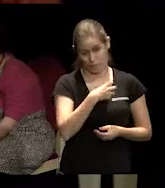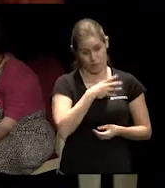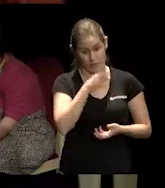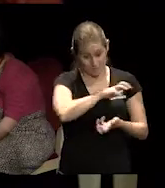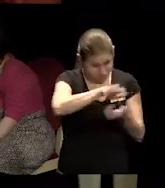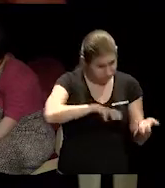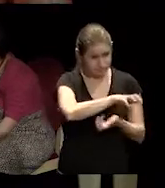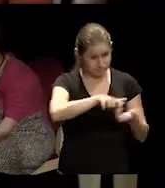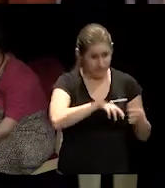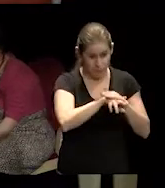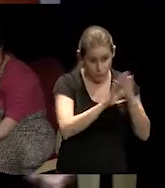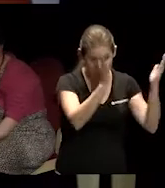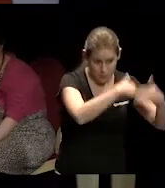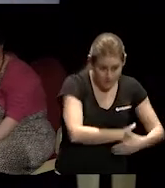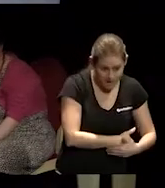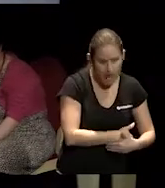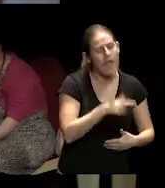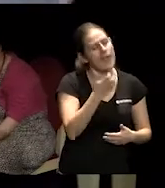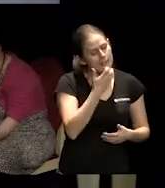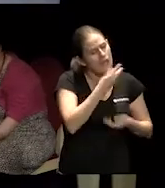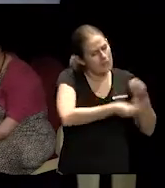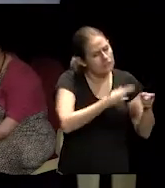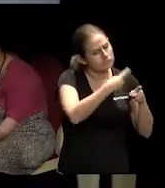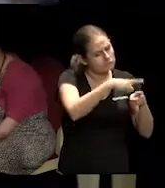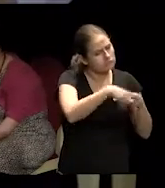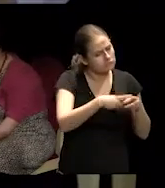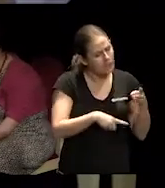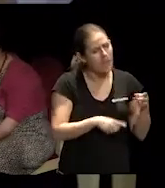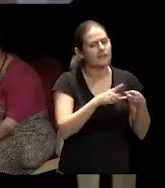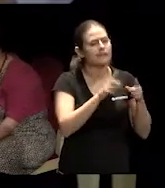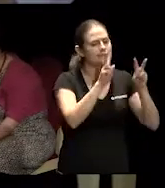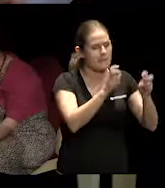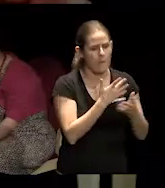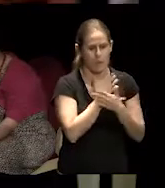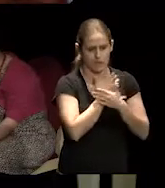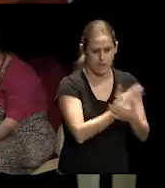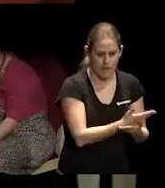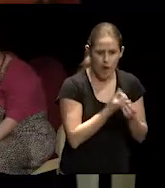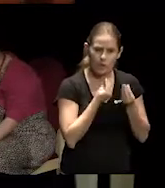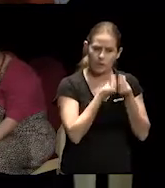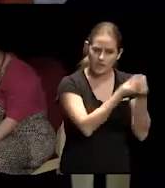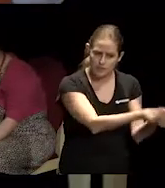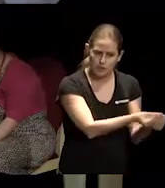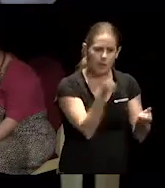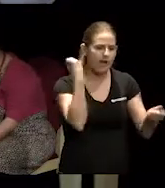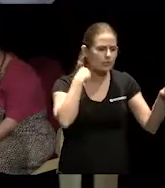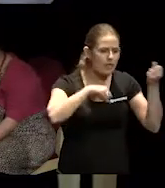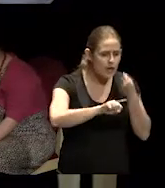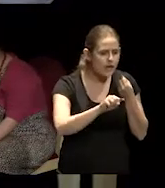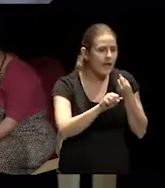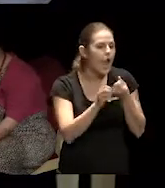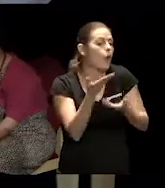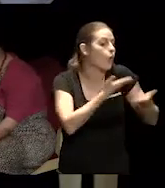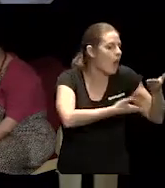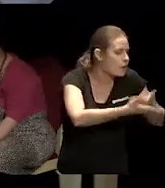hablaba. En Atenas hice muchas cosas, estuve colaborando en un voluntariado más de acompañamiento, también aparte de las actuaciones con Beatrice, pude